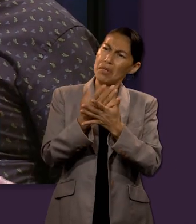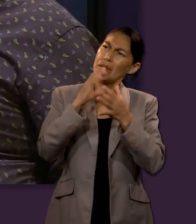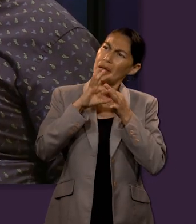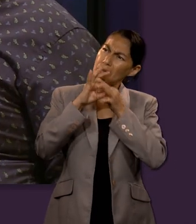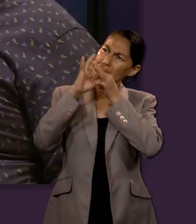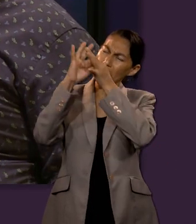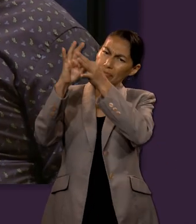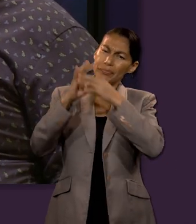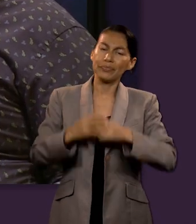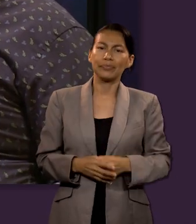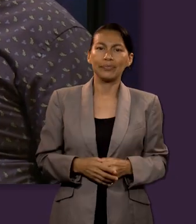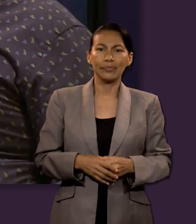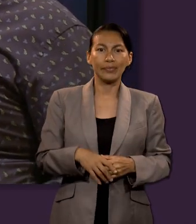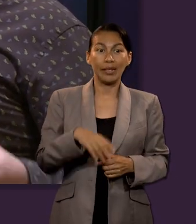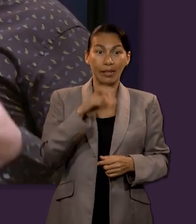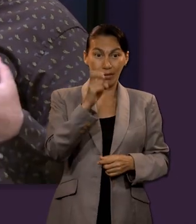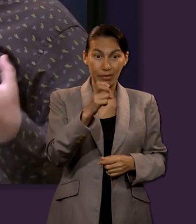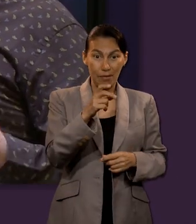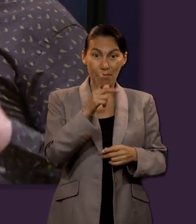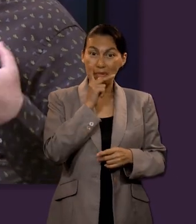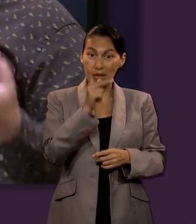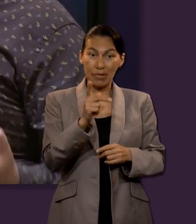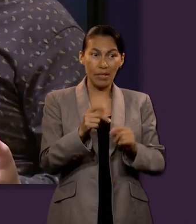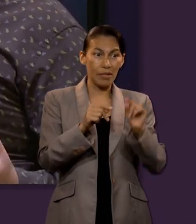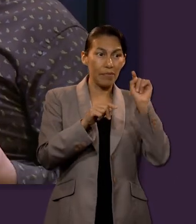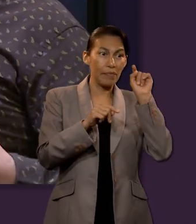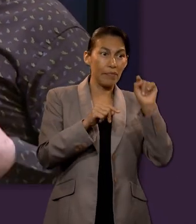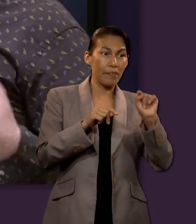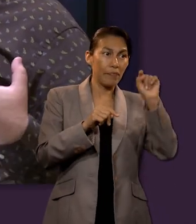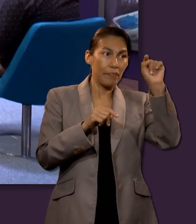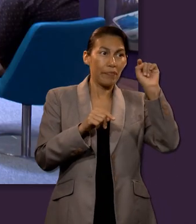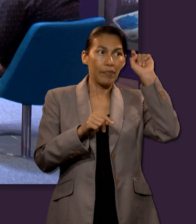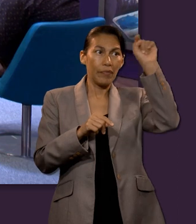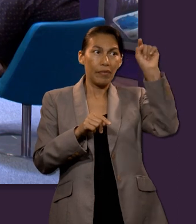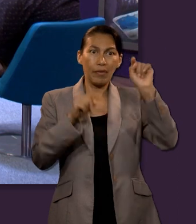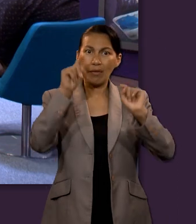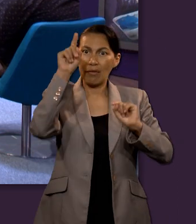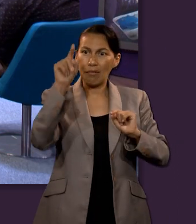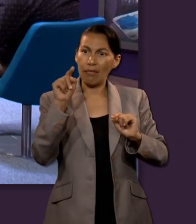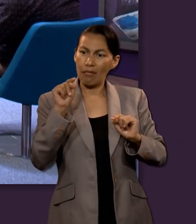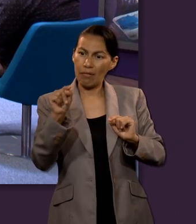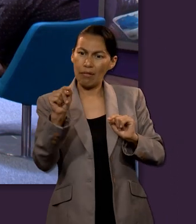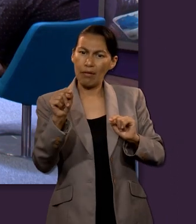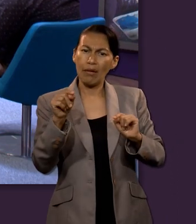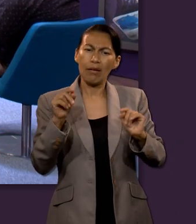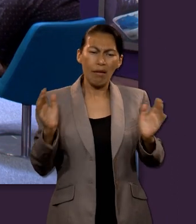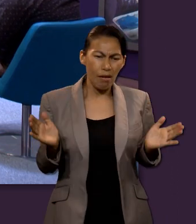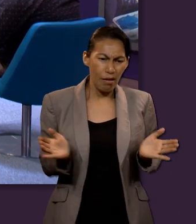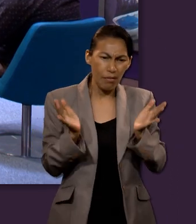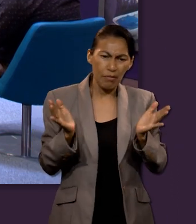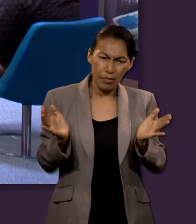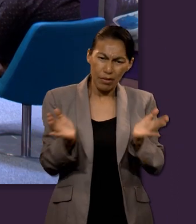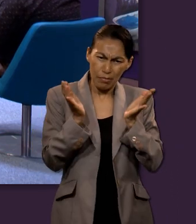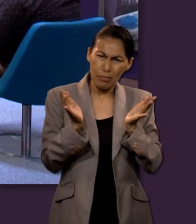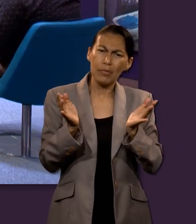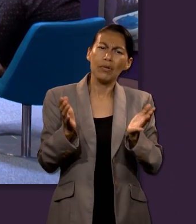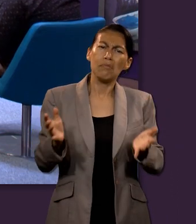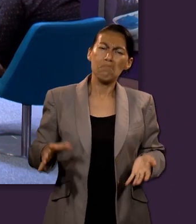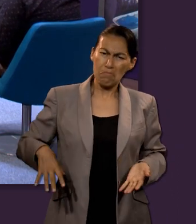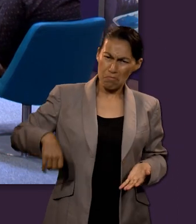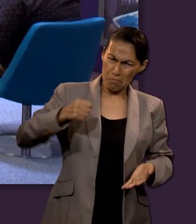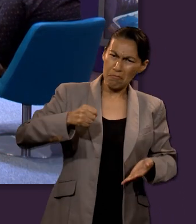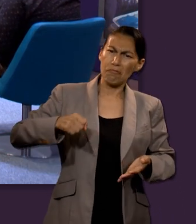así que es un es un imperativo no es como una una orden una exhortación a